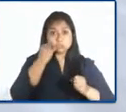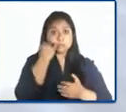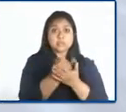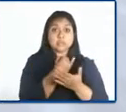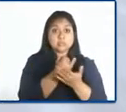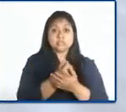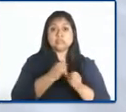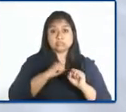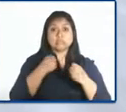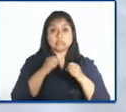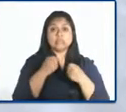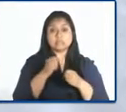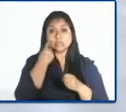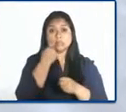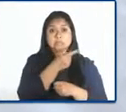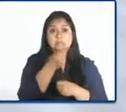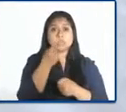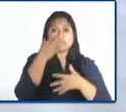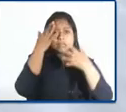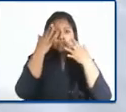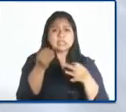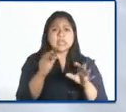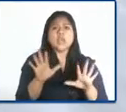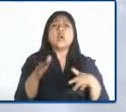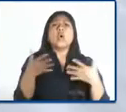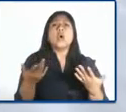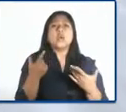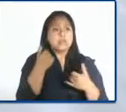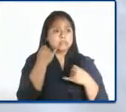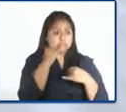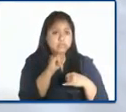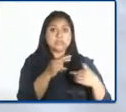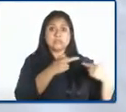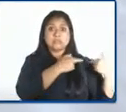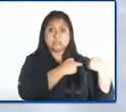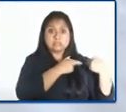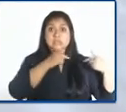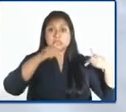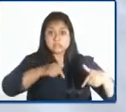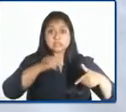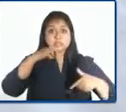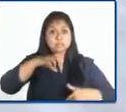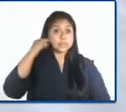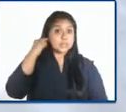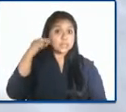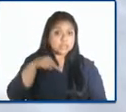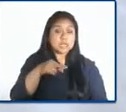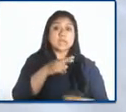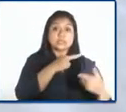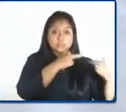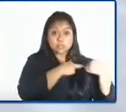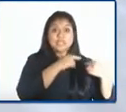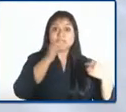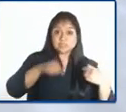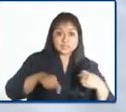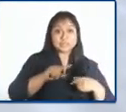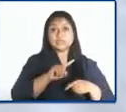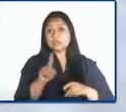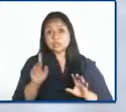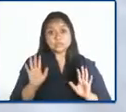digo, para poder determinar en qué punto existe o no responsabilidad del personal de la Procuraduría General de la